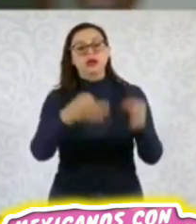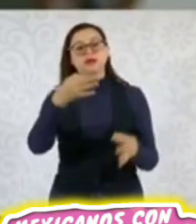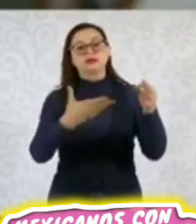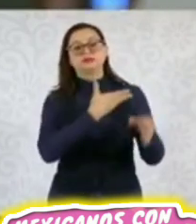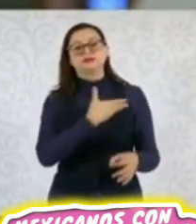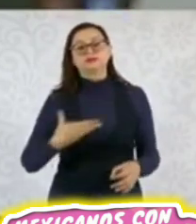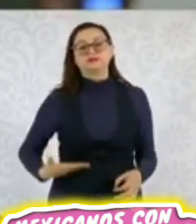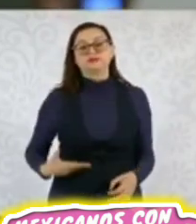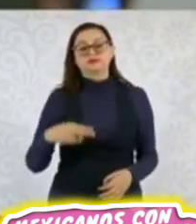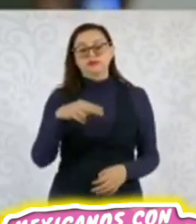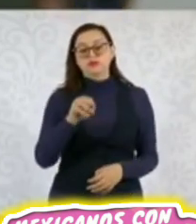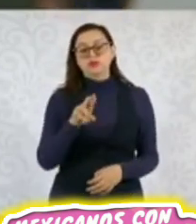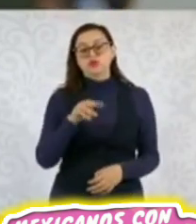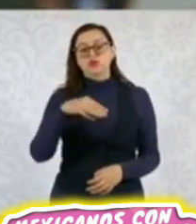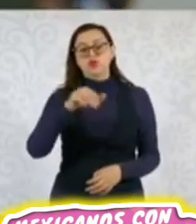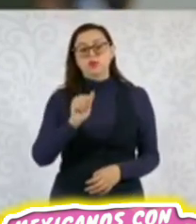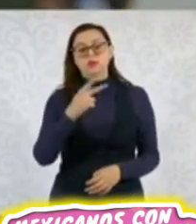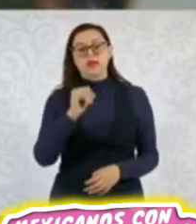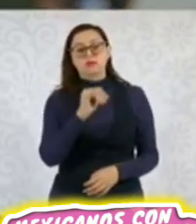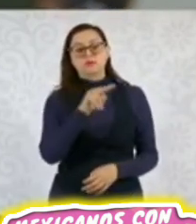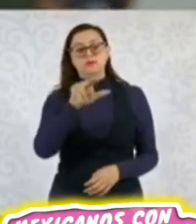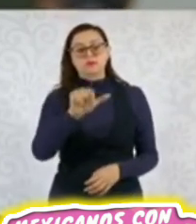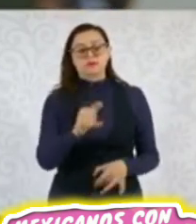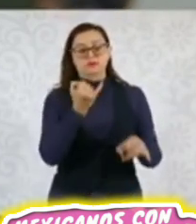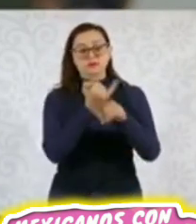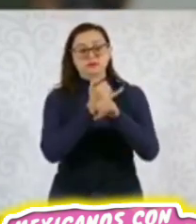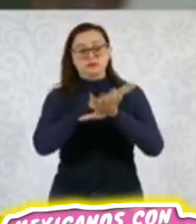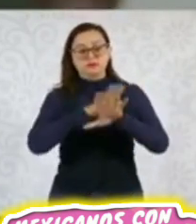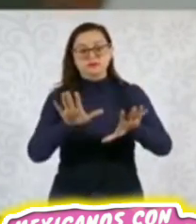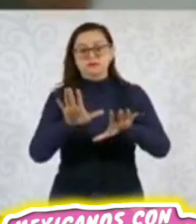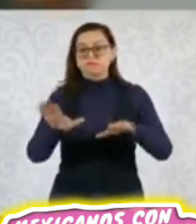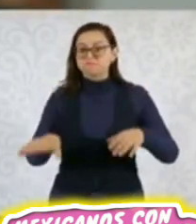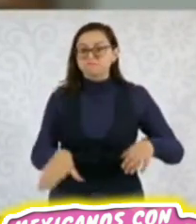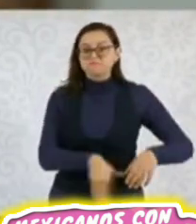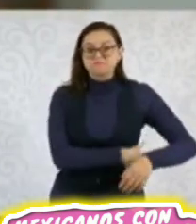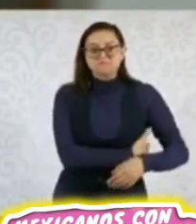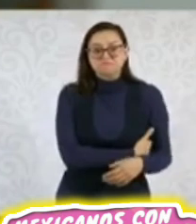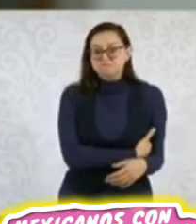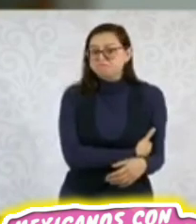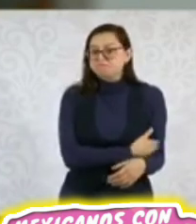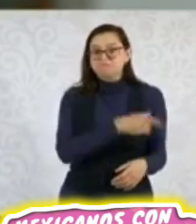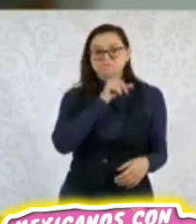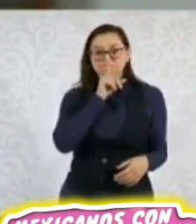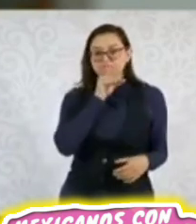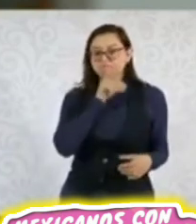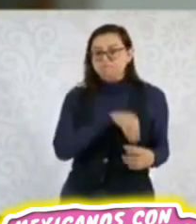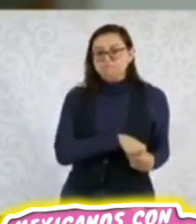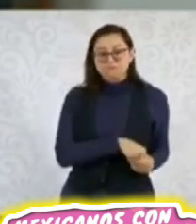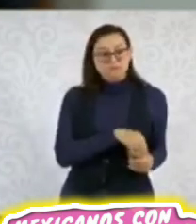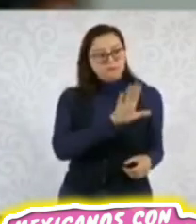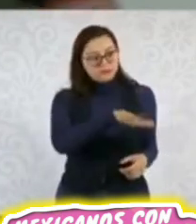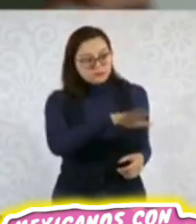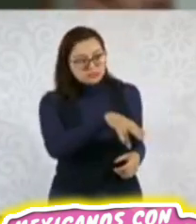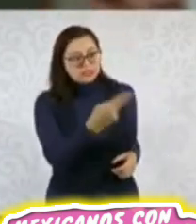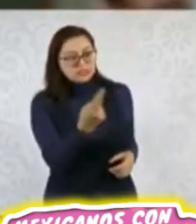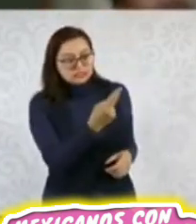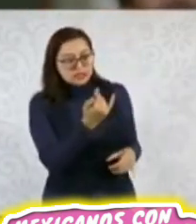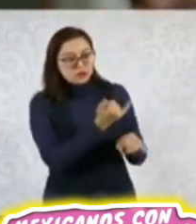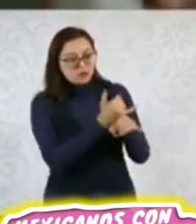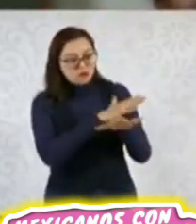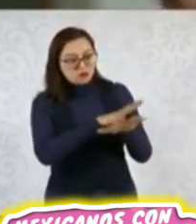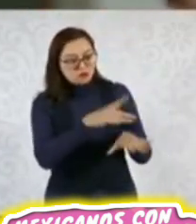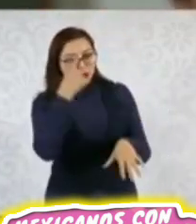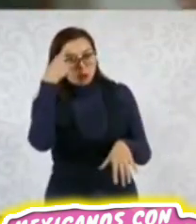está permitiendo el acceso a la información que tienen dentro de la Suprema Corte para poder realizar la convocatoria en los términos de la